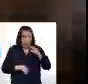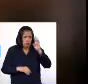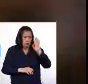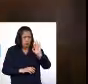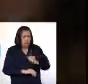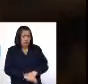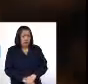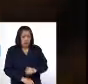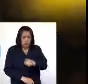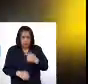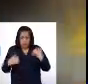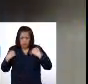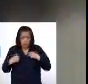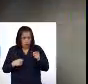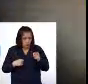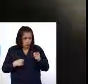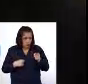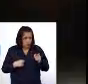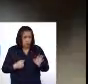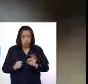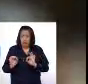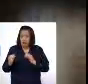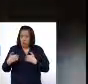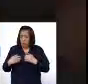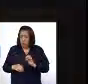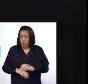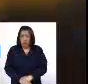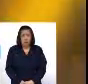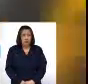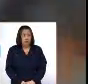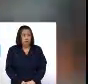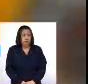La mochila es tuya, ¿no? La mochila ya no hay nada.